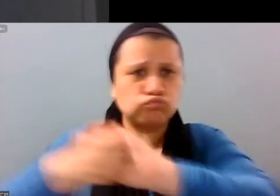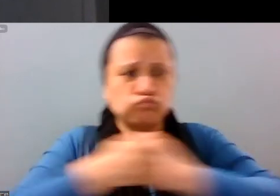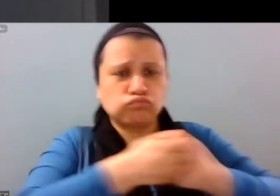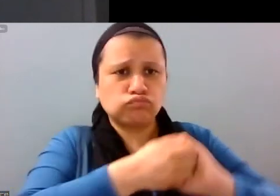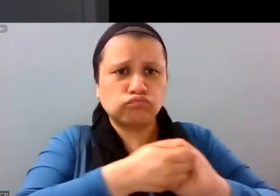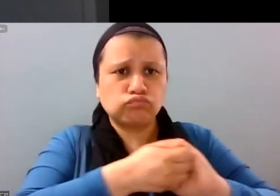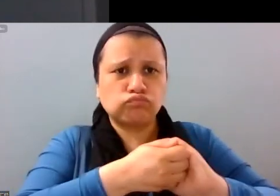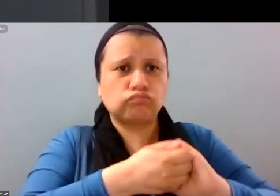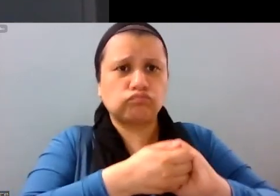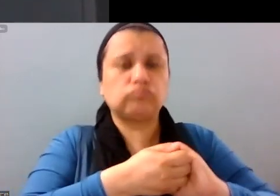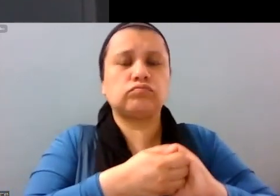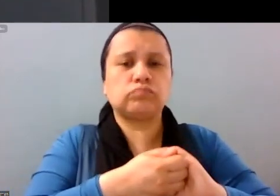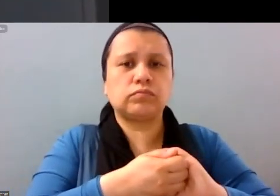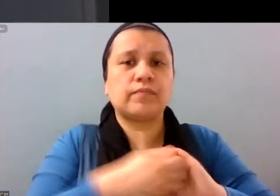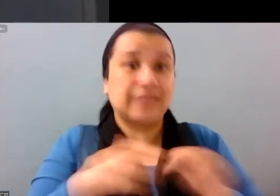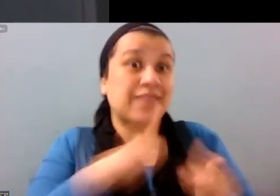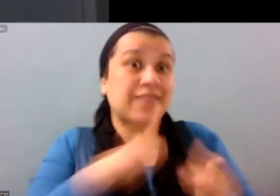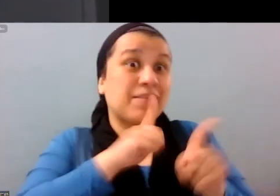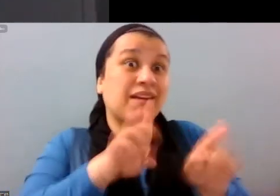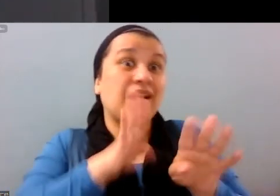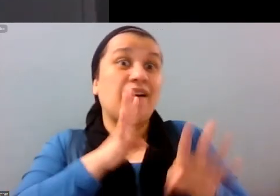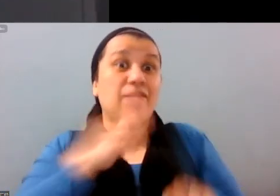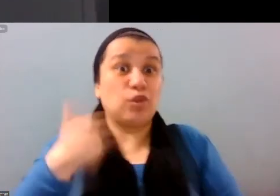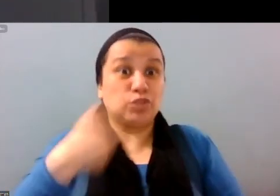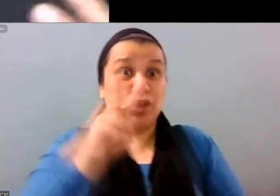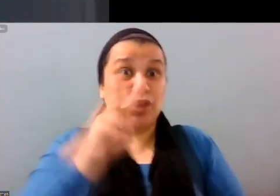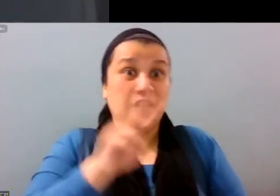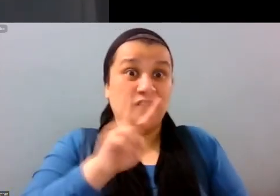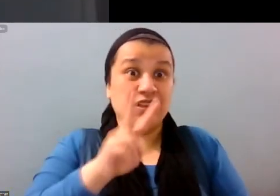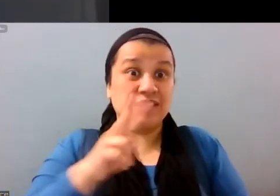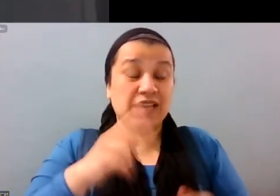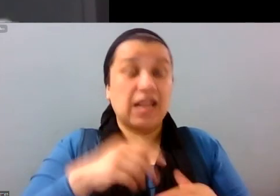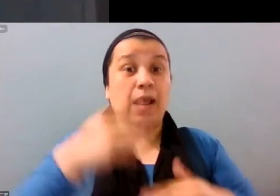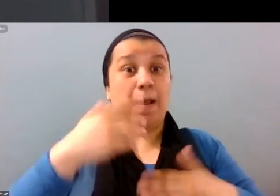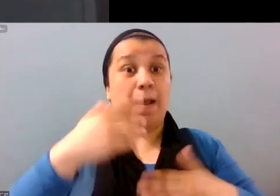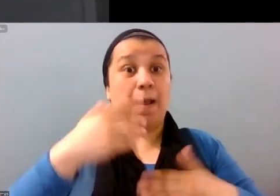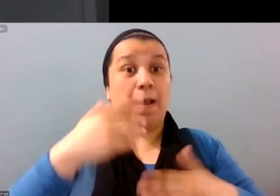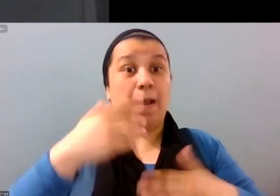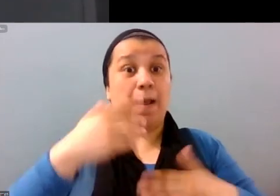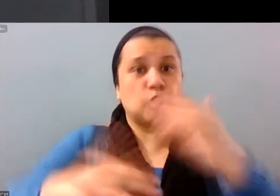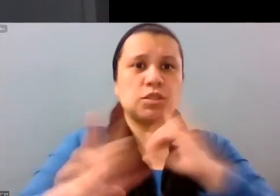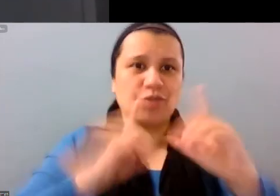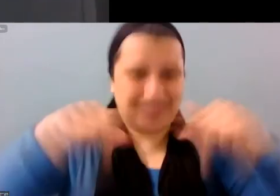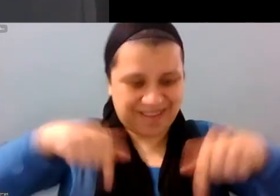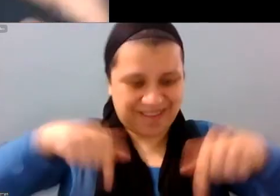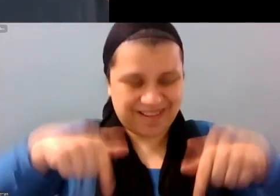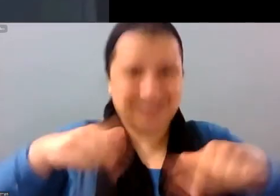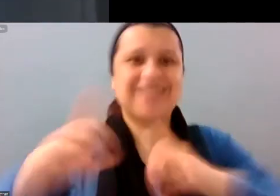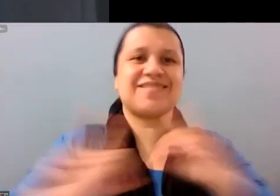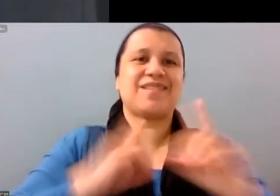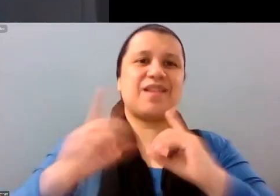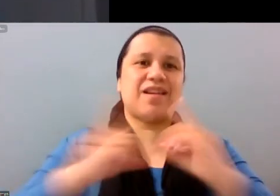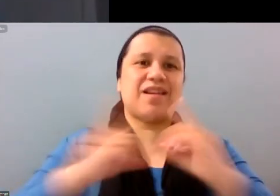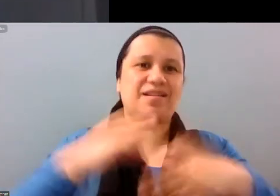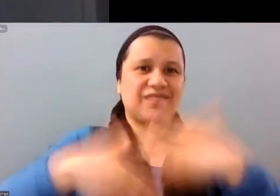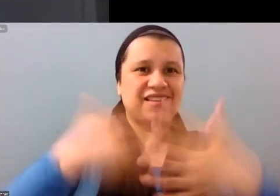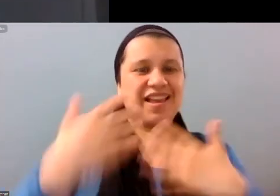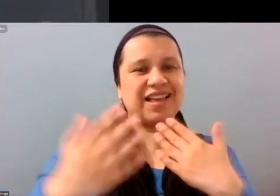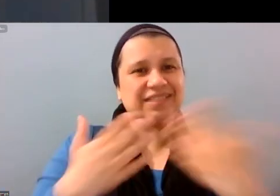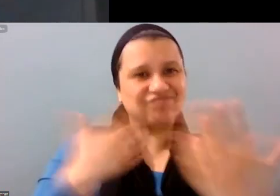habló habló don Vinicio al final de la importancia del proceso de diálogo estas son las redes este proceso de diálogo este intercambio de saberes